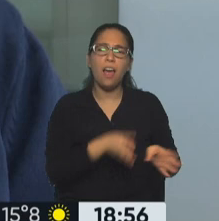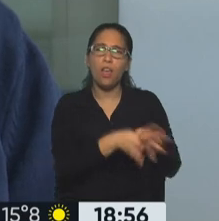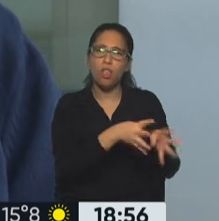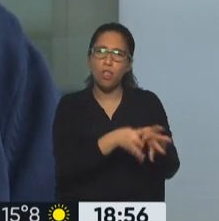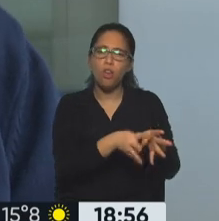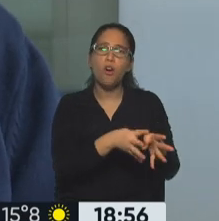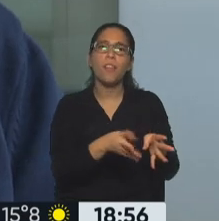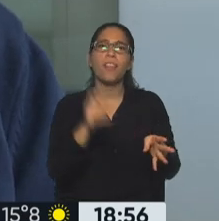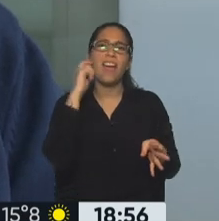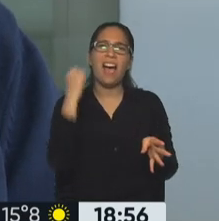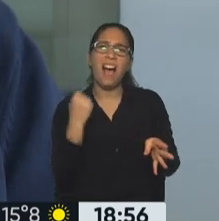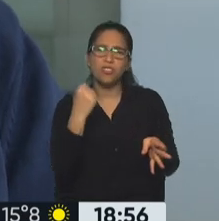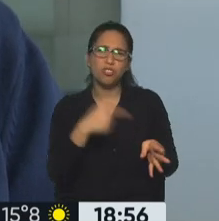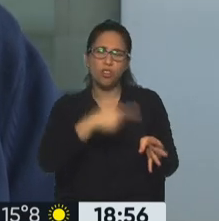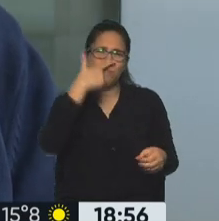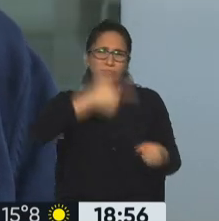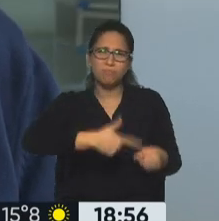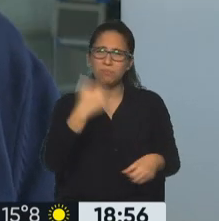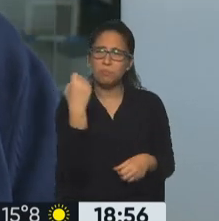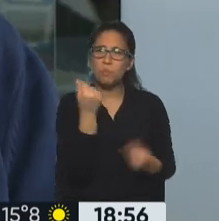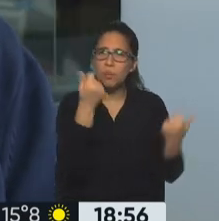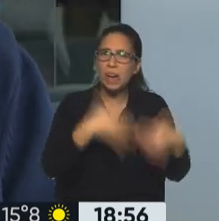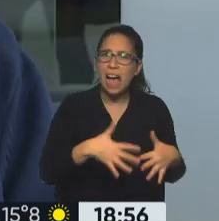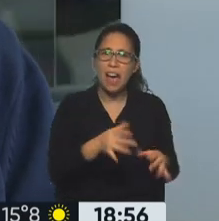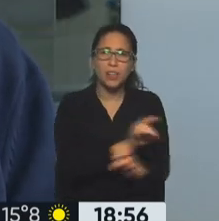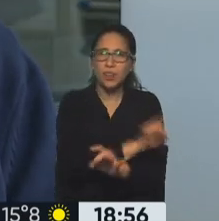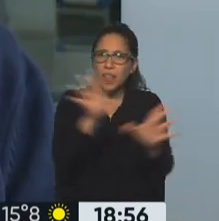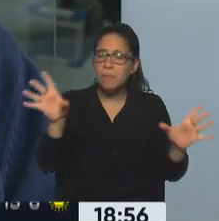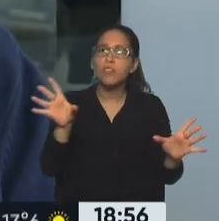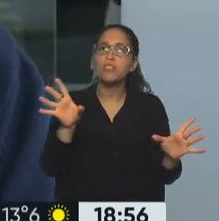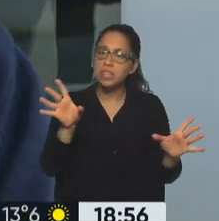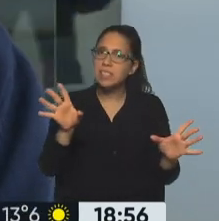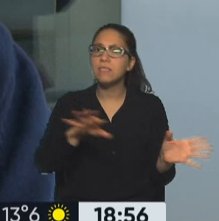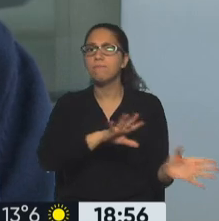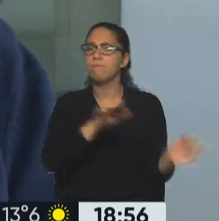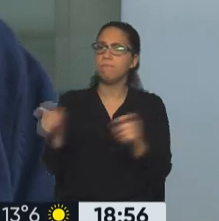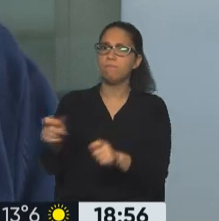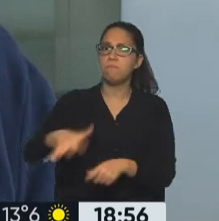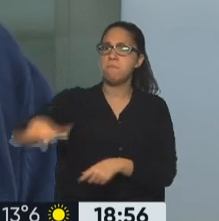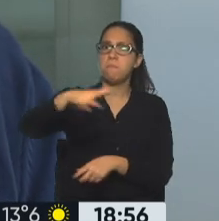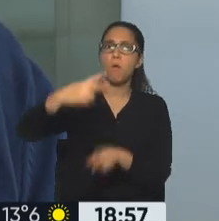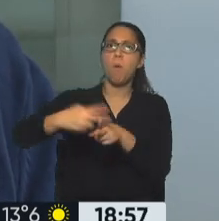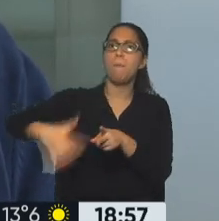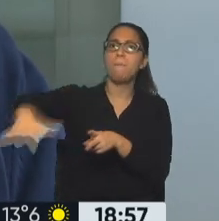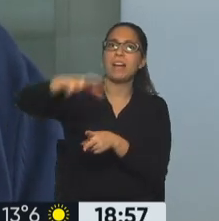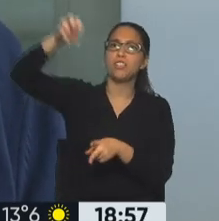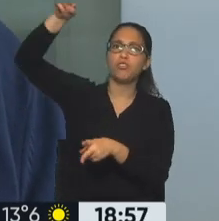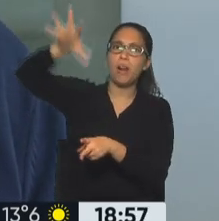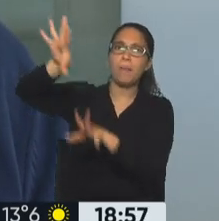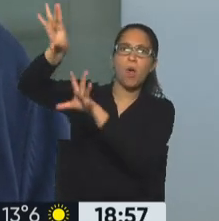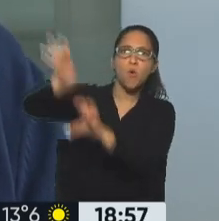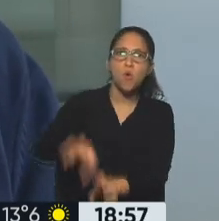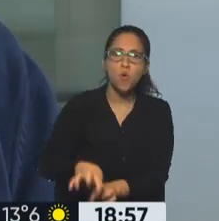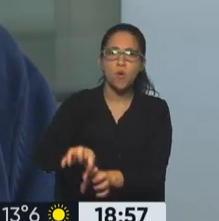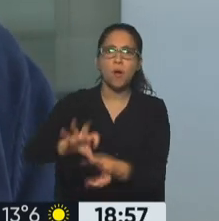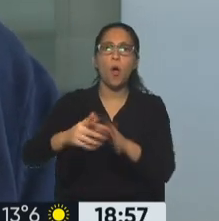es muy caro, es contaminante, entonces dar una solución de un parque solar con una batería de ion litio es